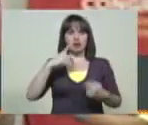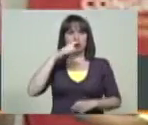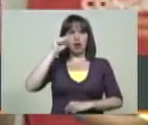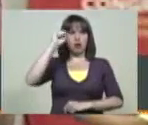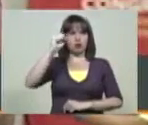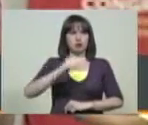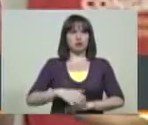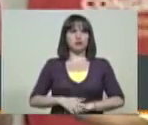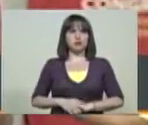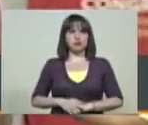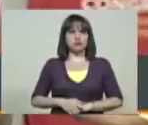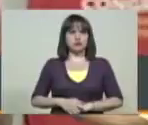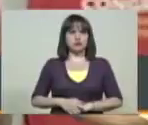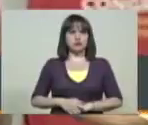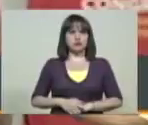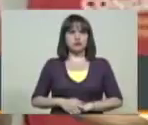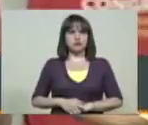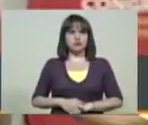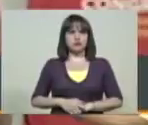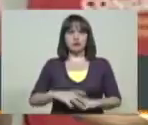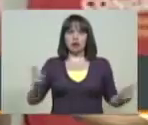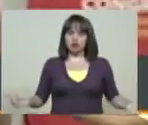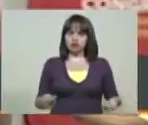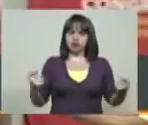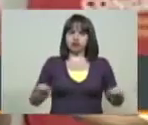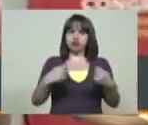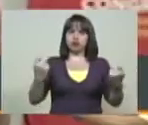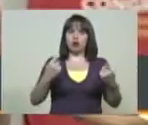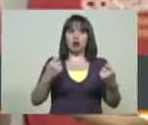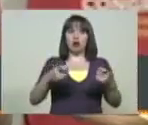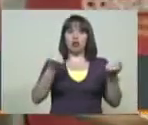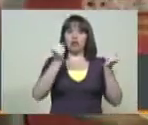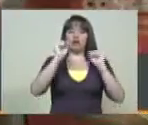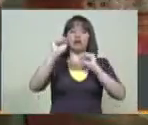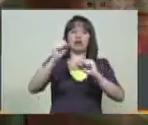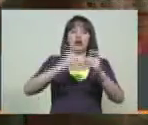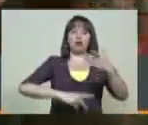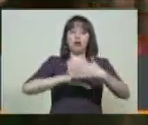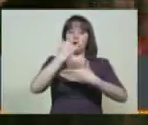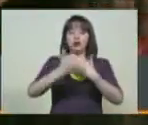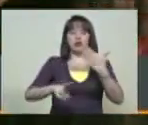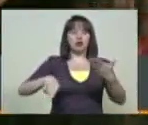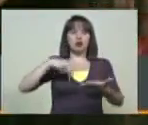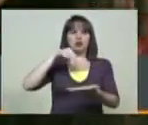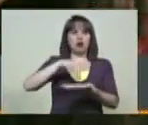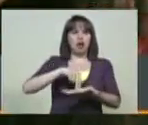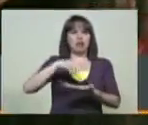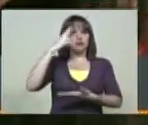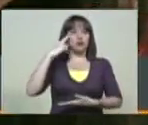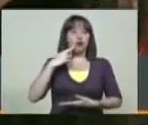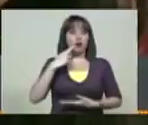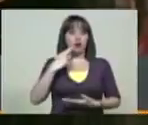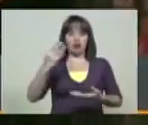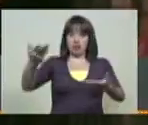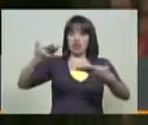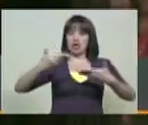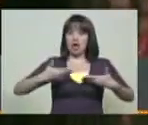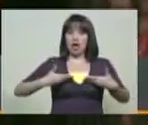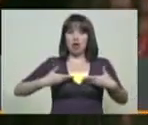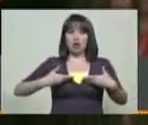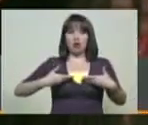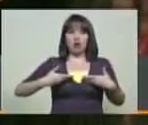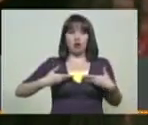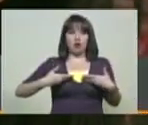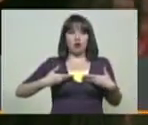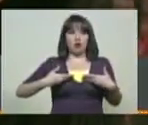de seguir impulsando y defendiendo el proyecto nacional simón bolívar legado a las venezolanas y a los venezolanos